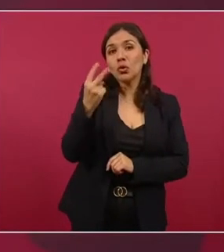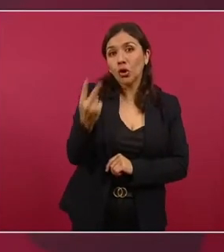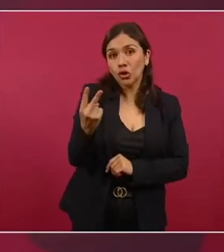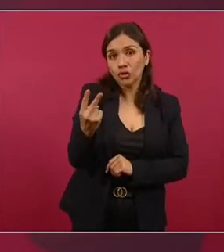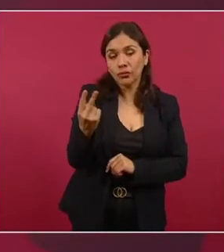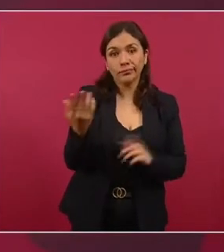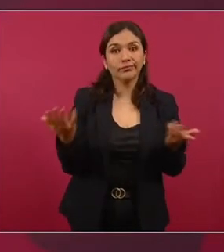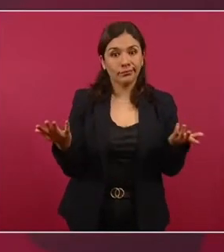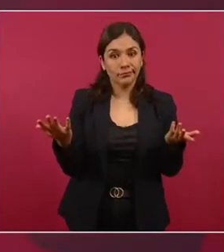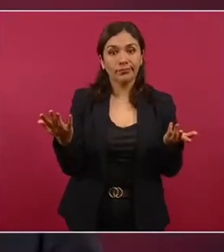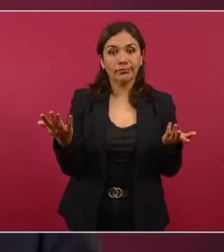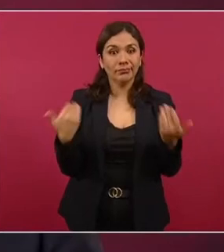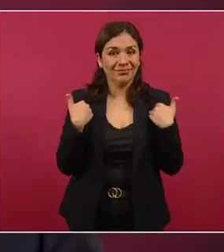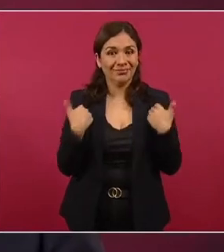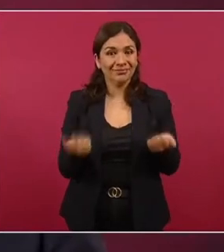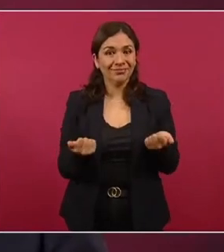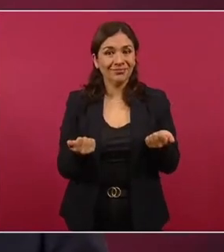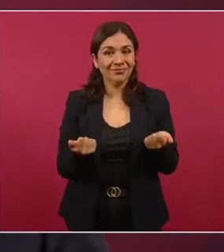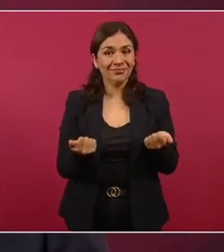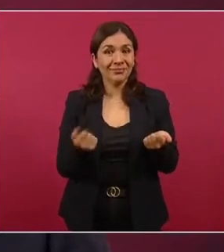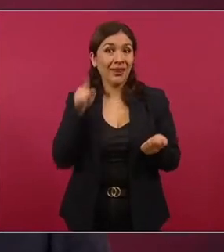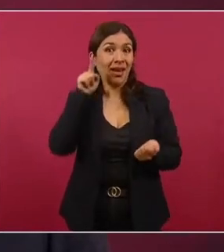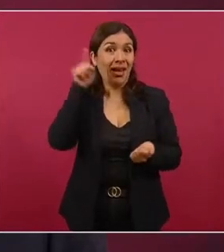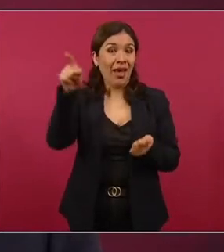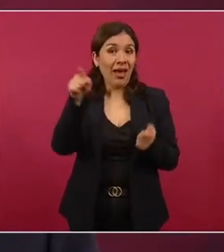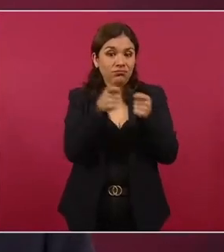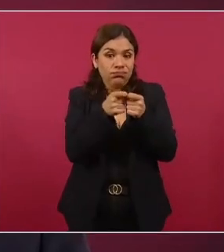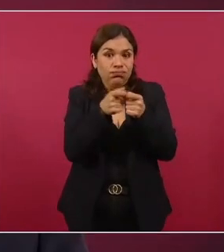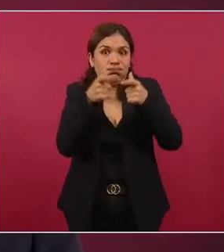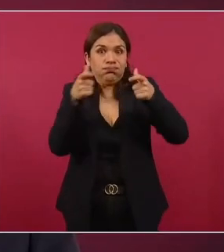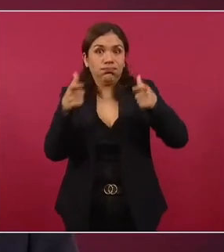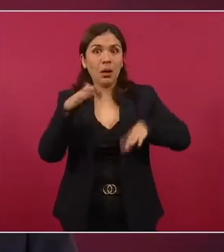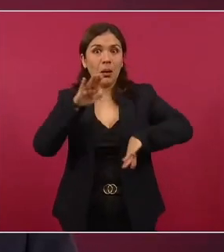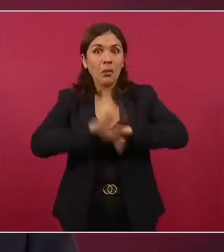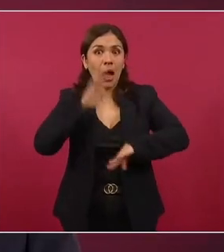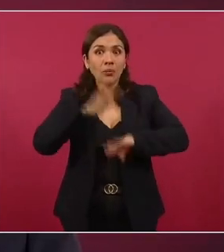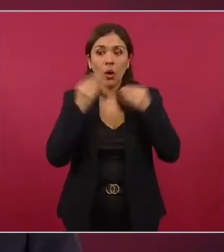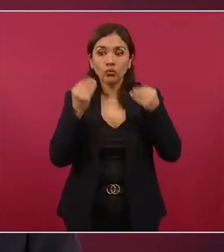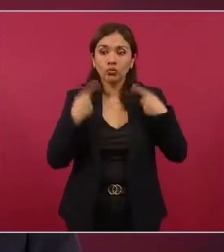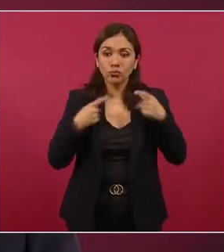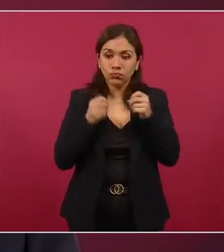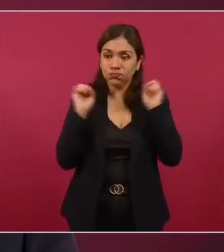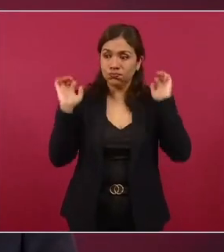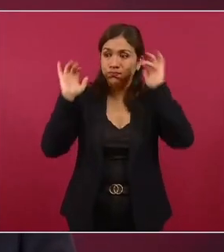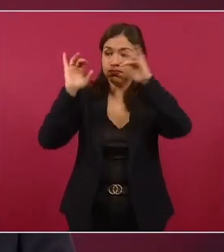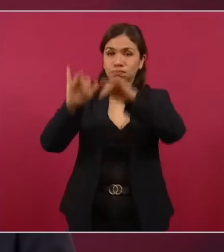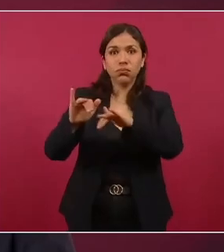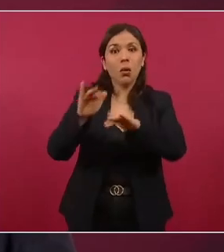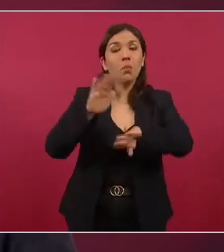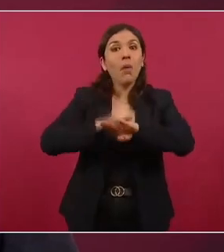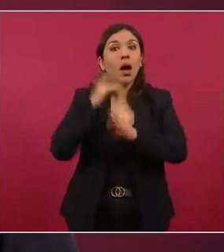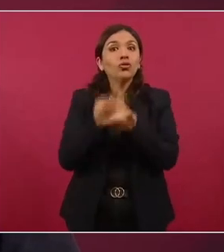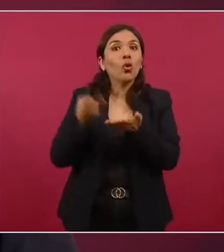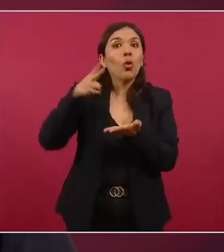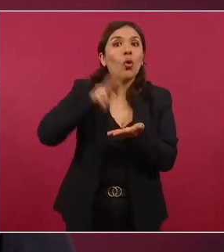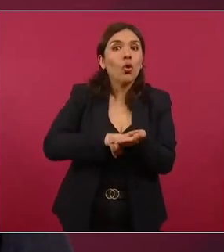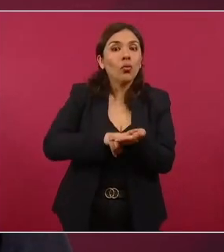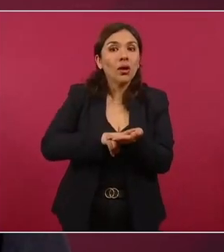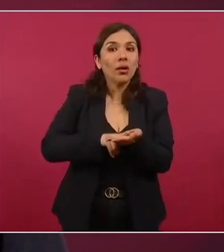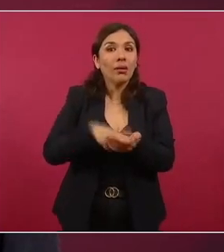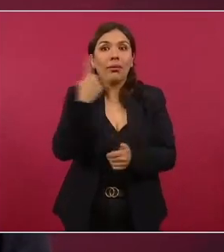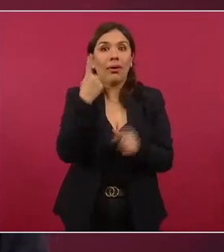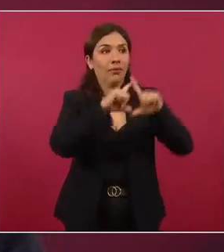sea, se trae un crecimiento del doble de la media nacional. Entonces, eso